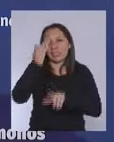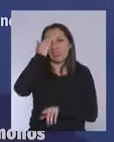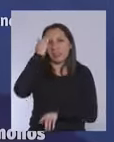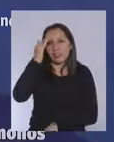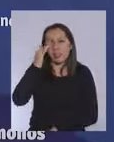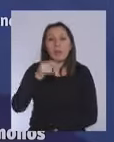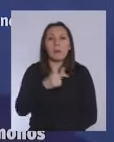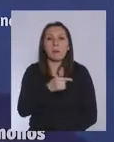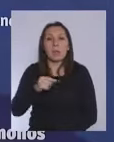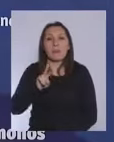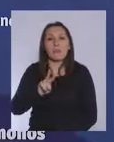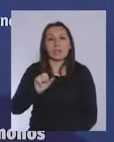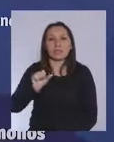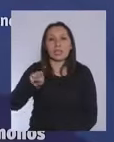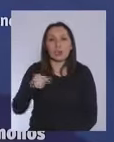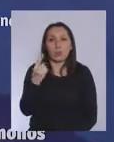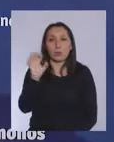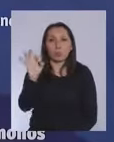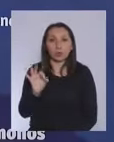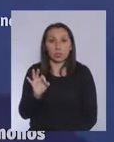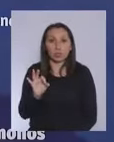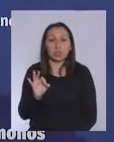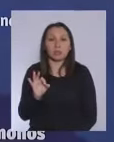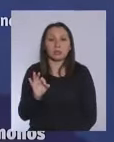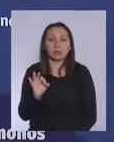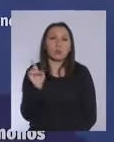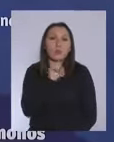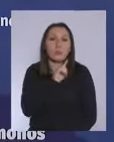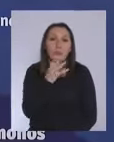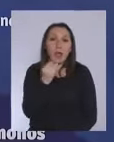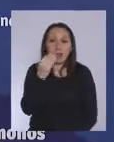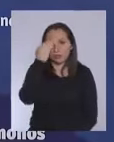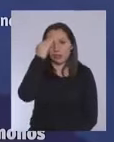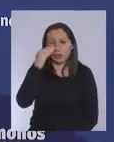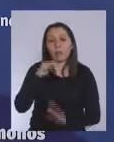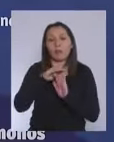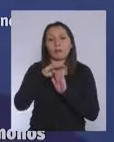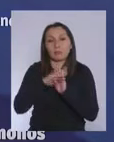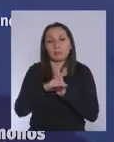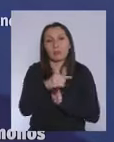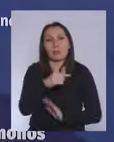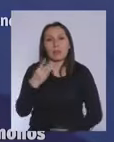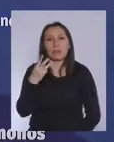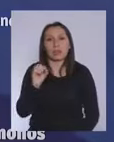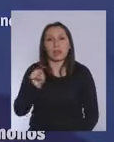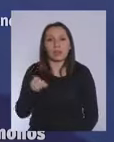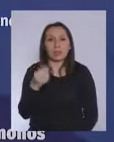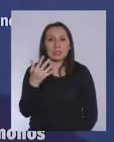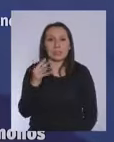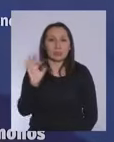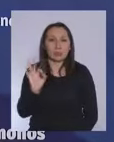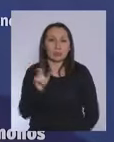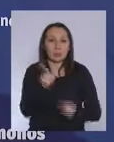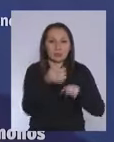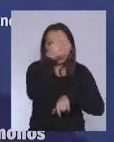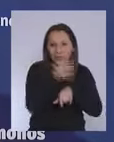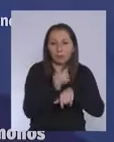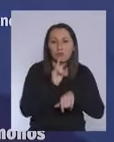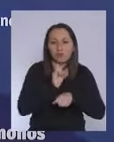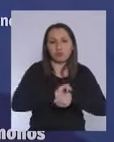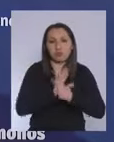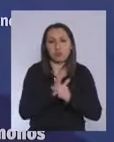- 26,1 por ciento de casos en los últimos 14 días menos 35% de casos por lo